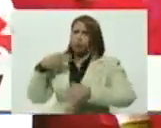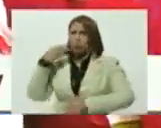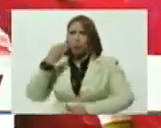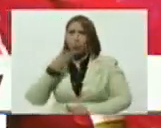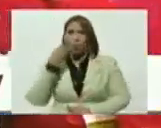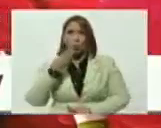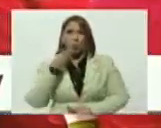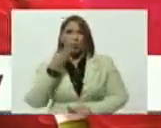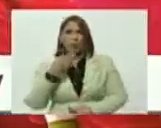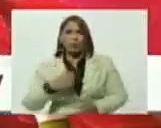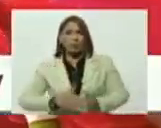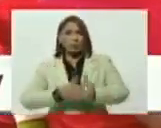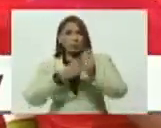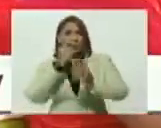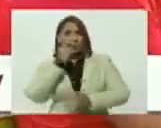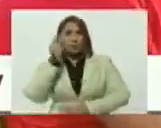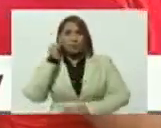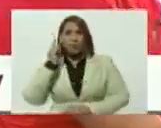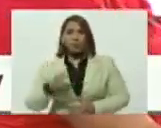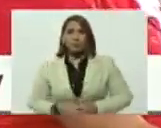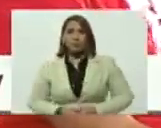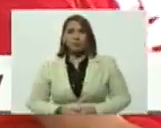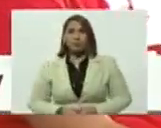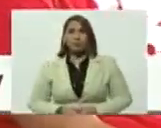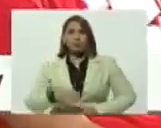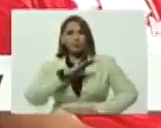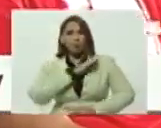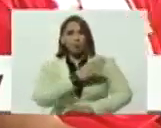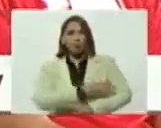lideresas. Forjar poder popular.